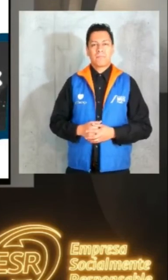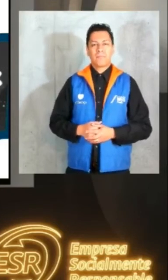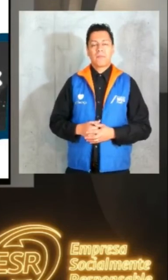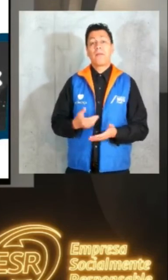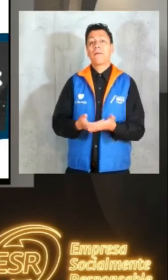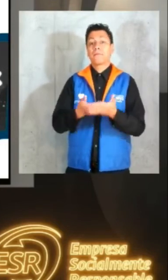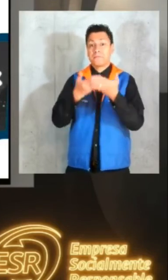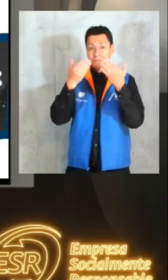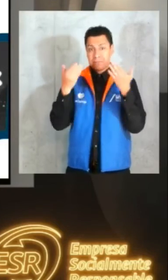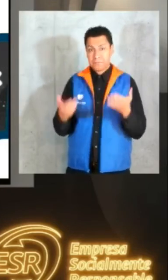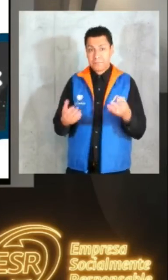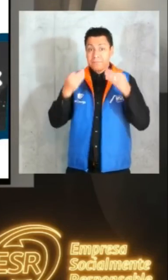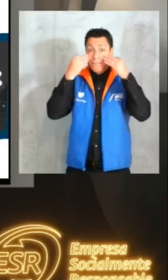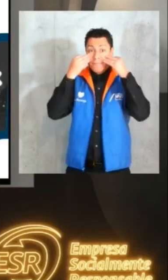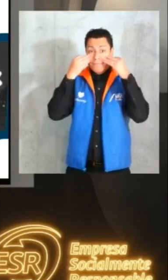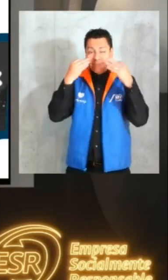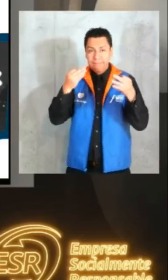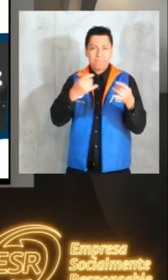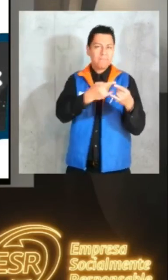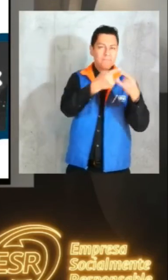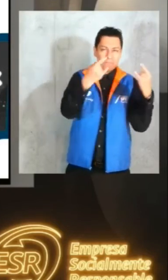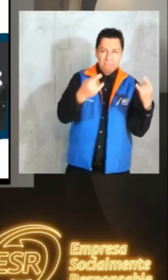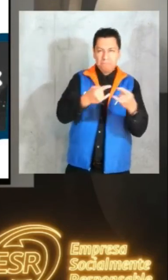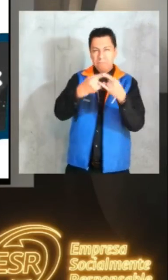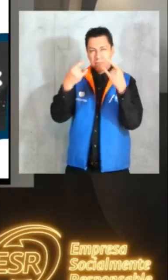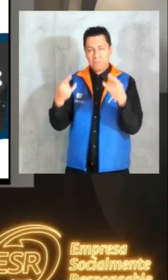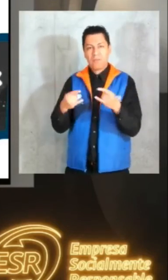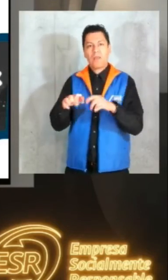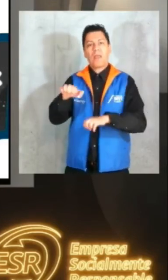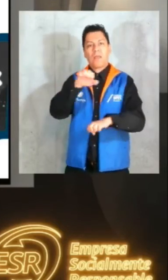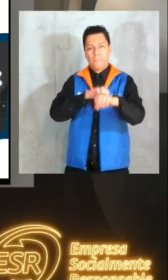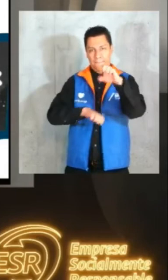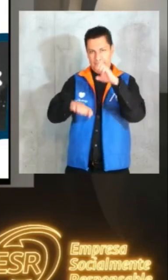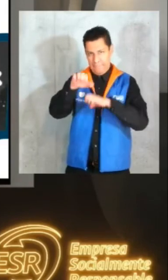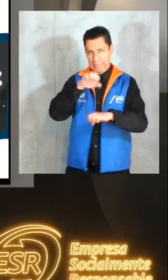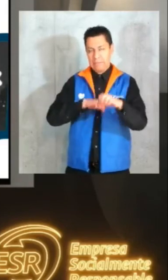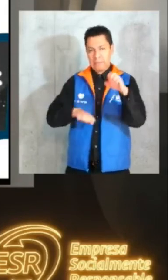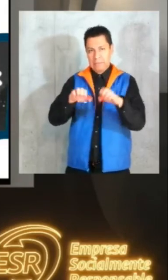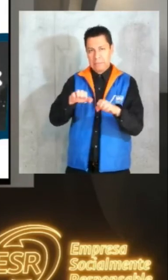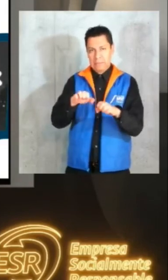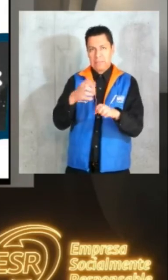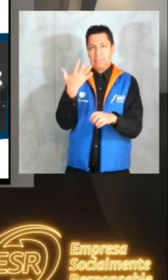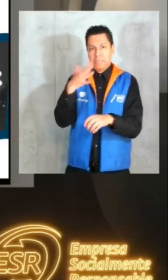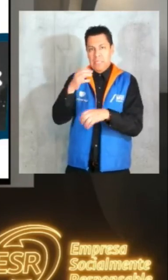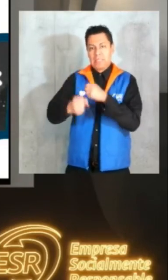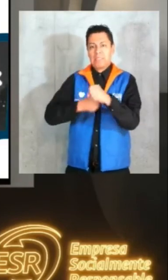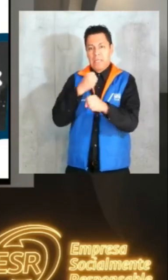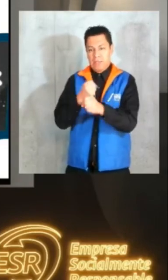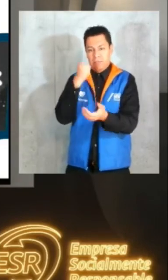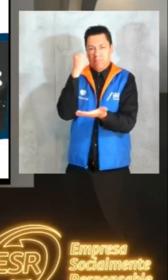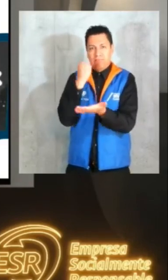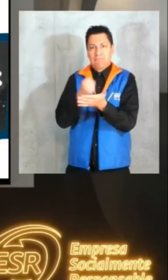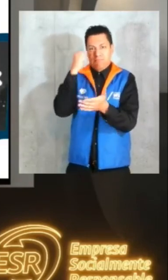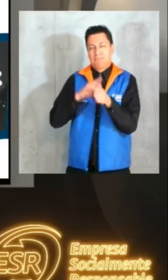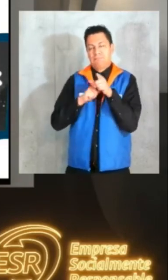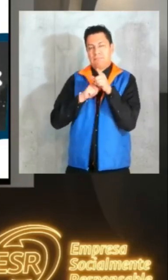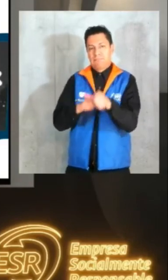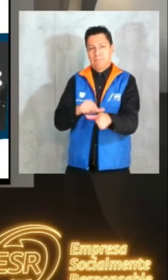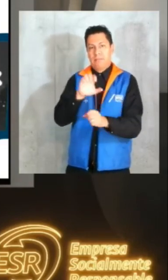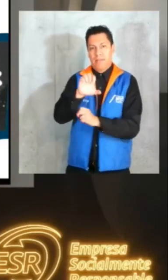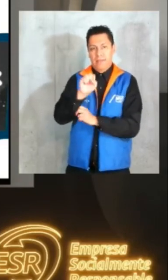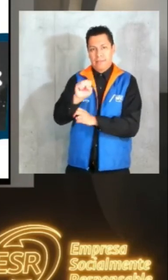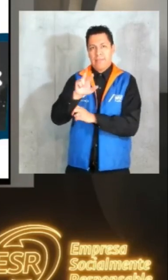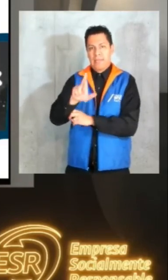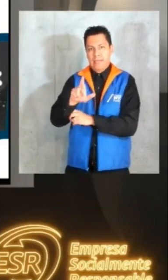vamos a pasar a escuchar el testimonial de las empresas de 10 años a cargo de Socorro García Madrid, que es gerente administrativo